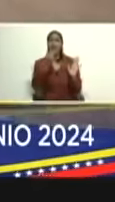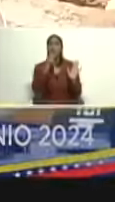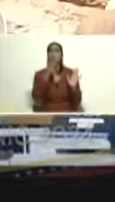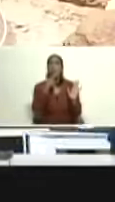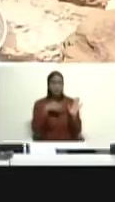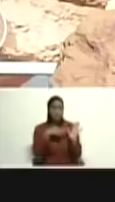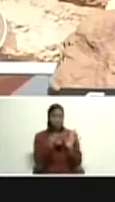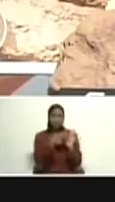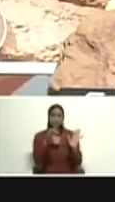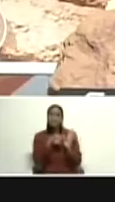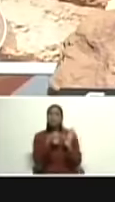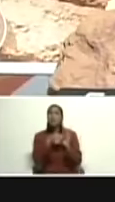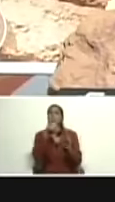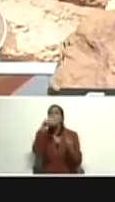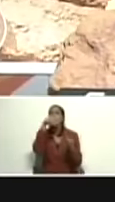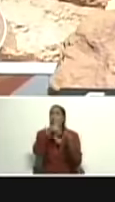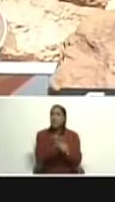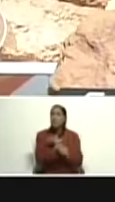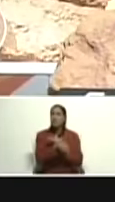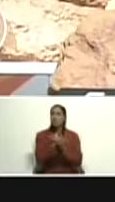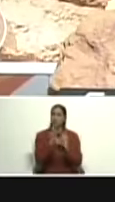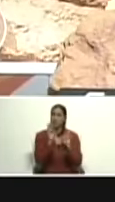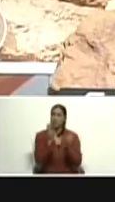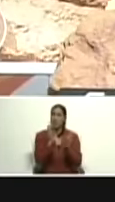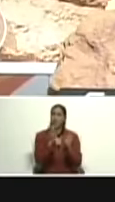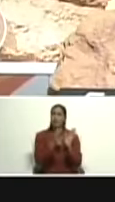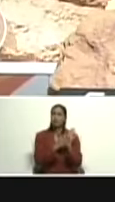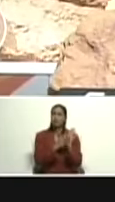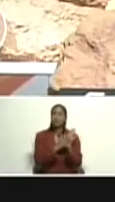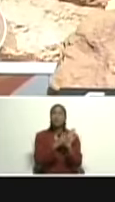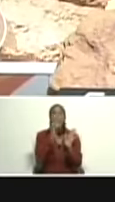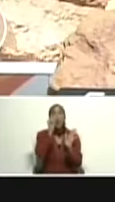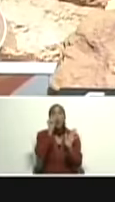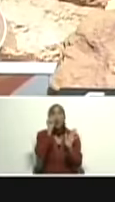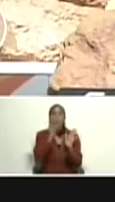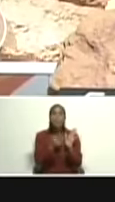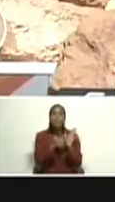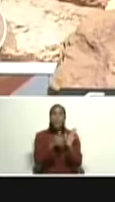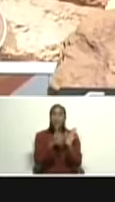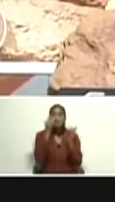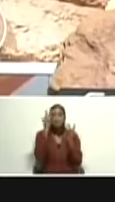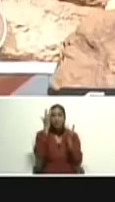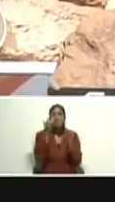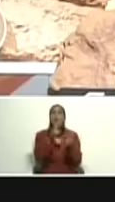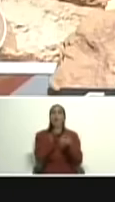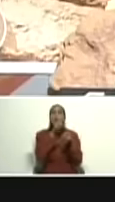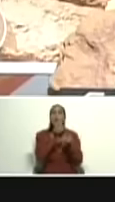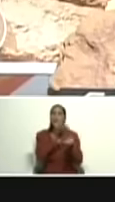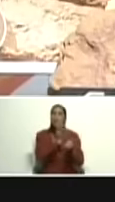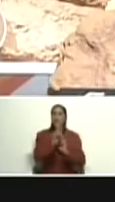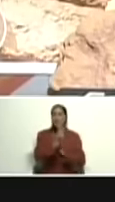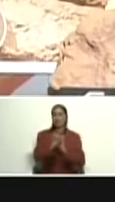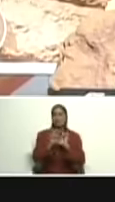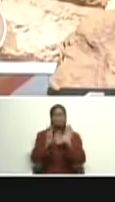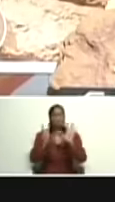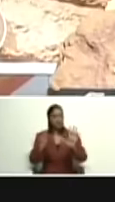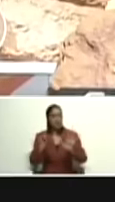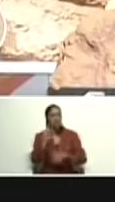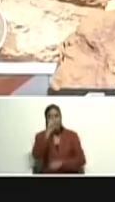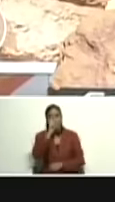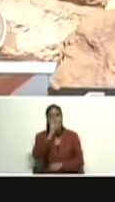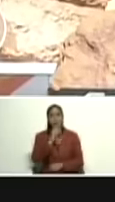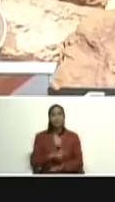Tipo profundo. Un hombre como de 70 años, gran intelectual. Dice,